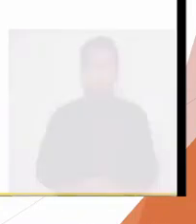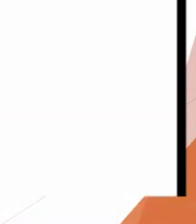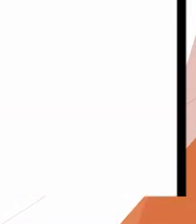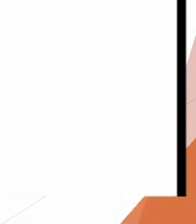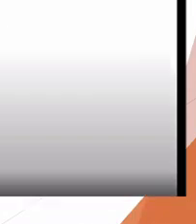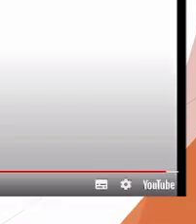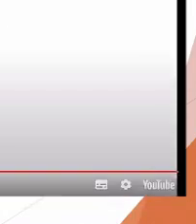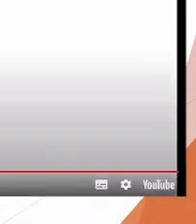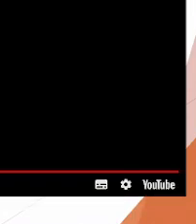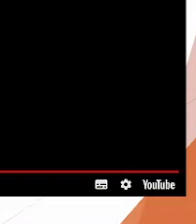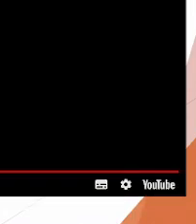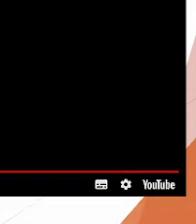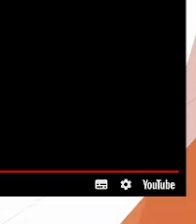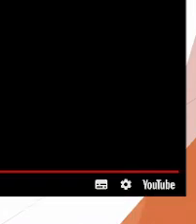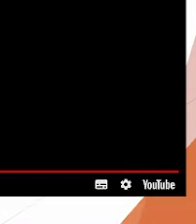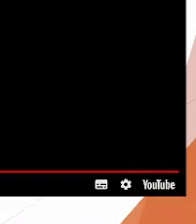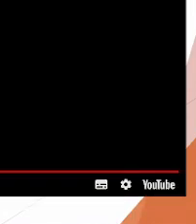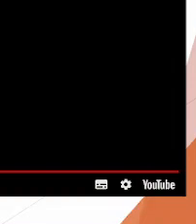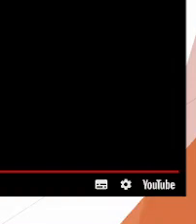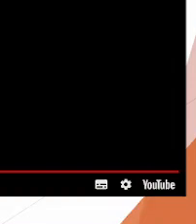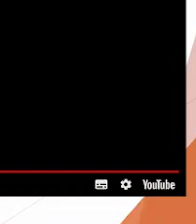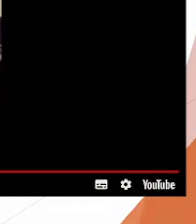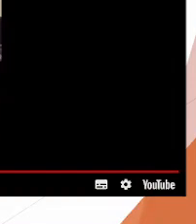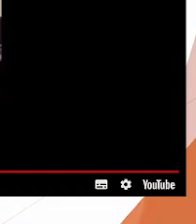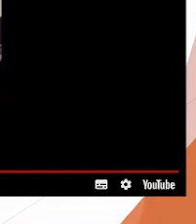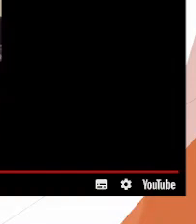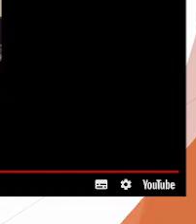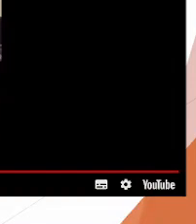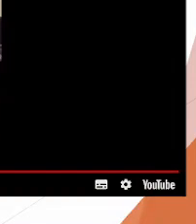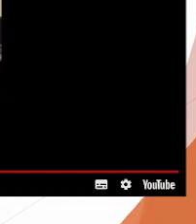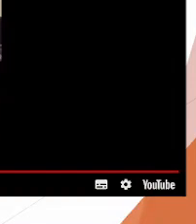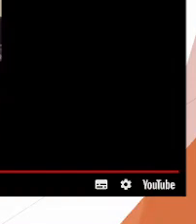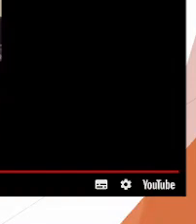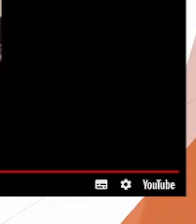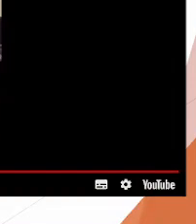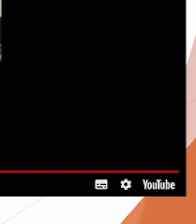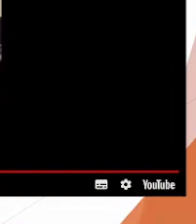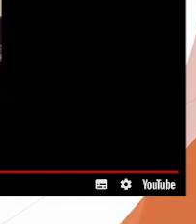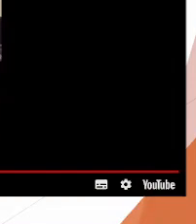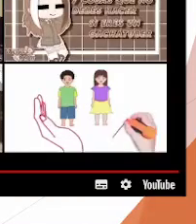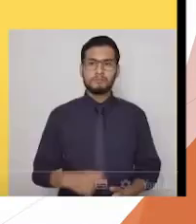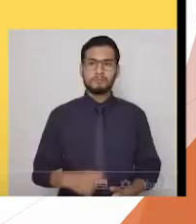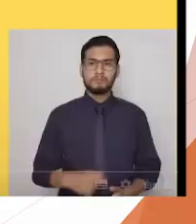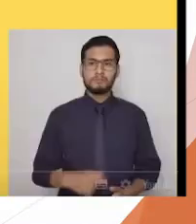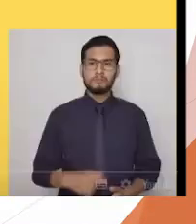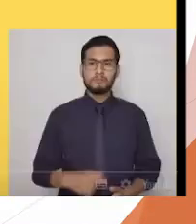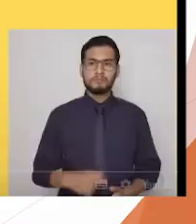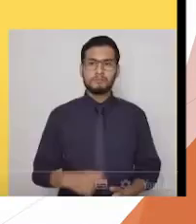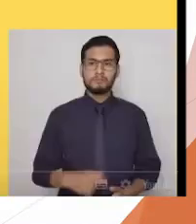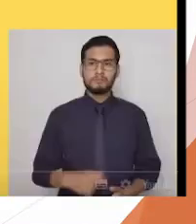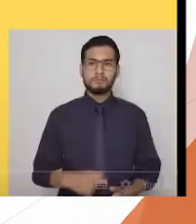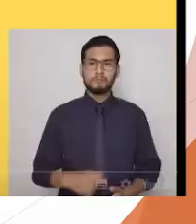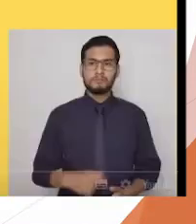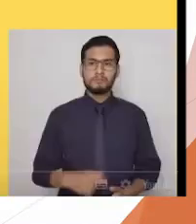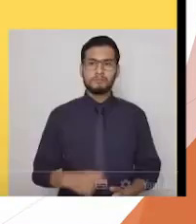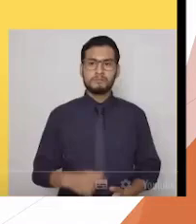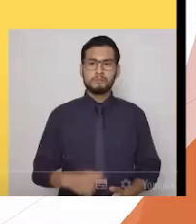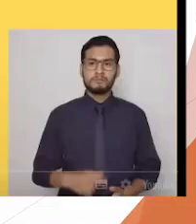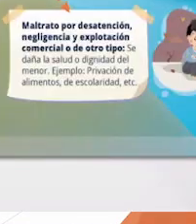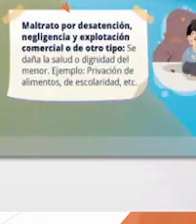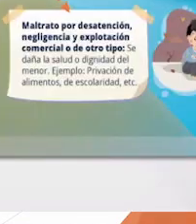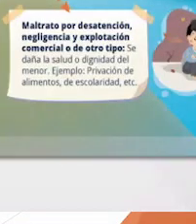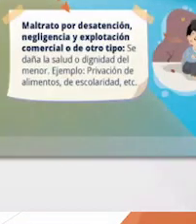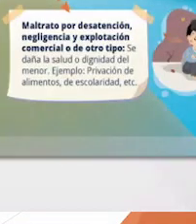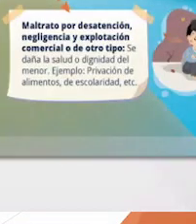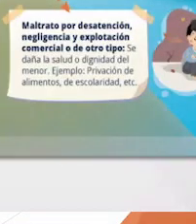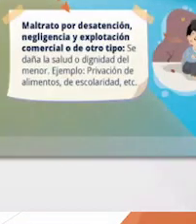¿Qué hacer en caso de... Bien, entonces ya escucharon ustedes, ¿no?, respecto a qué hacer en